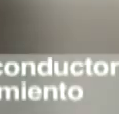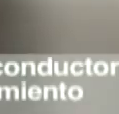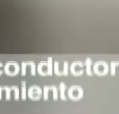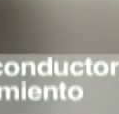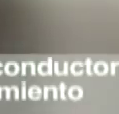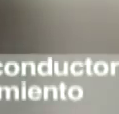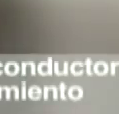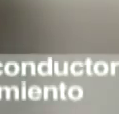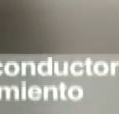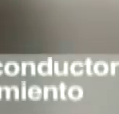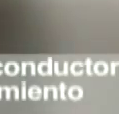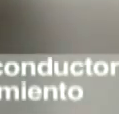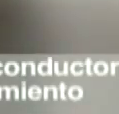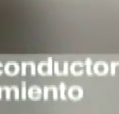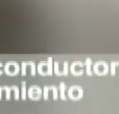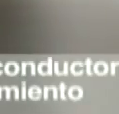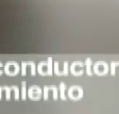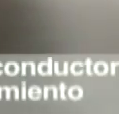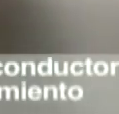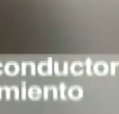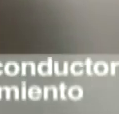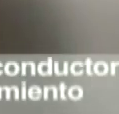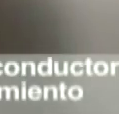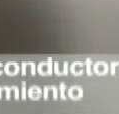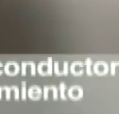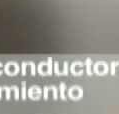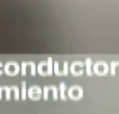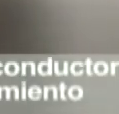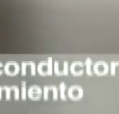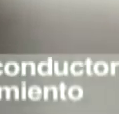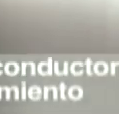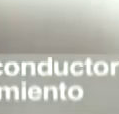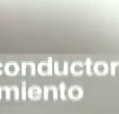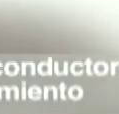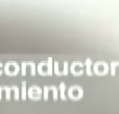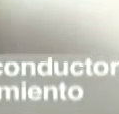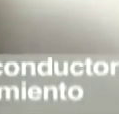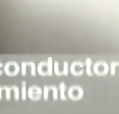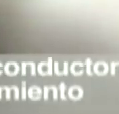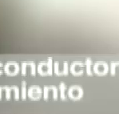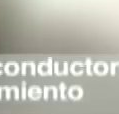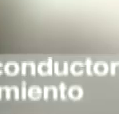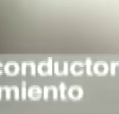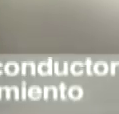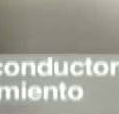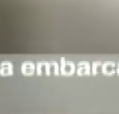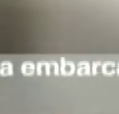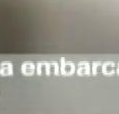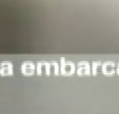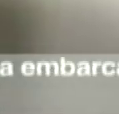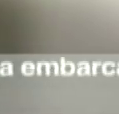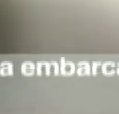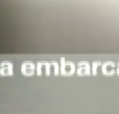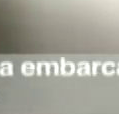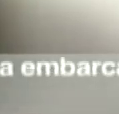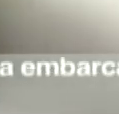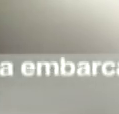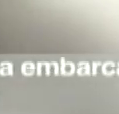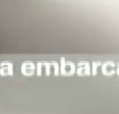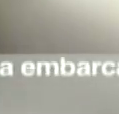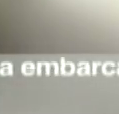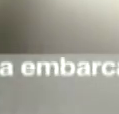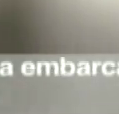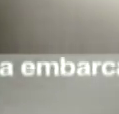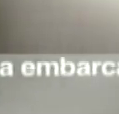de seguridad más los conductores deben estar comenzando el desplazamiento desde el punto de reunión donde